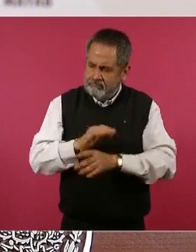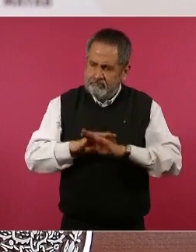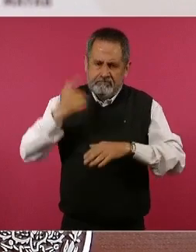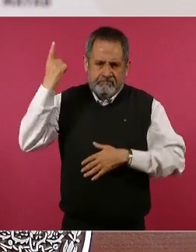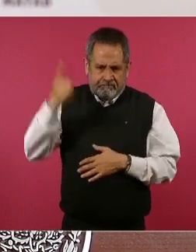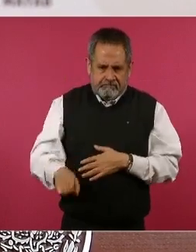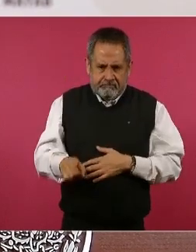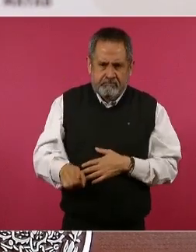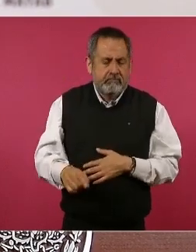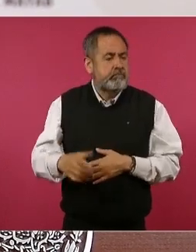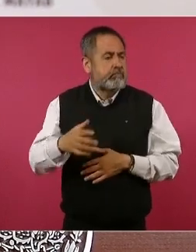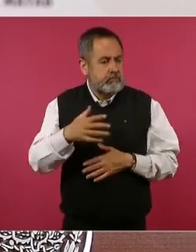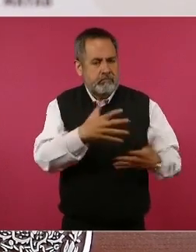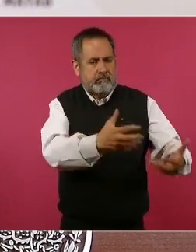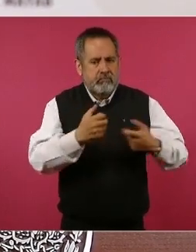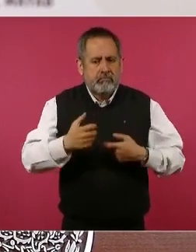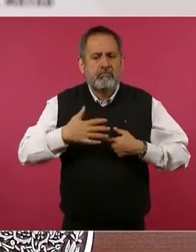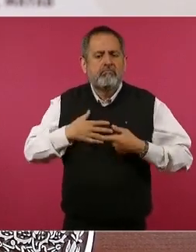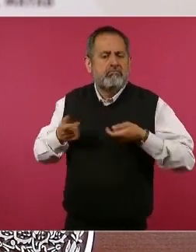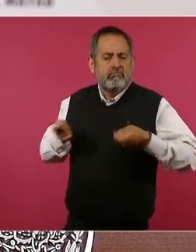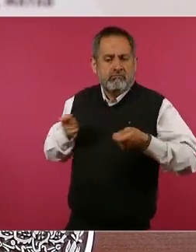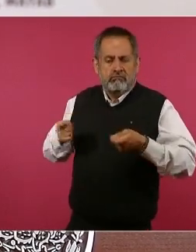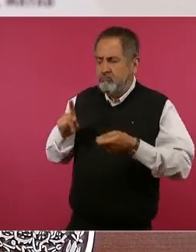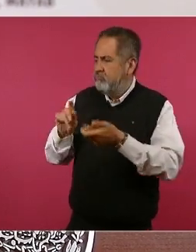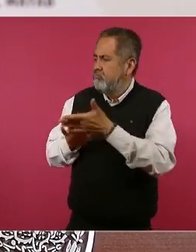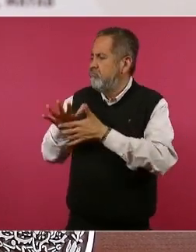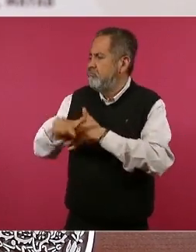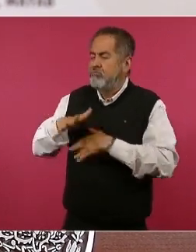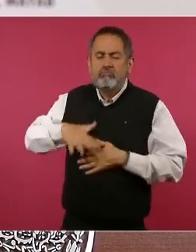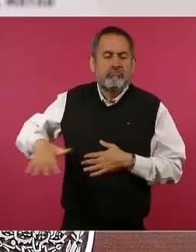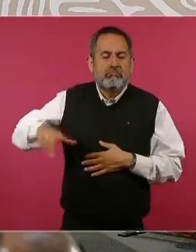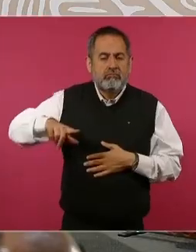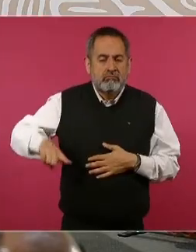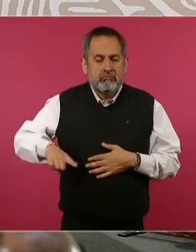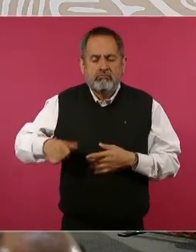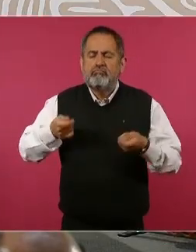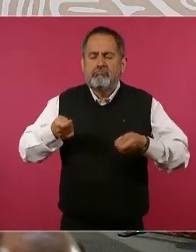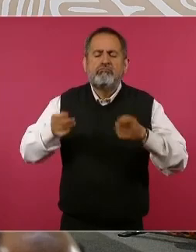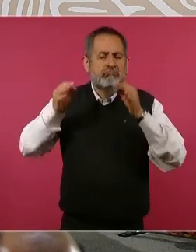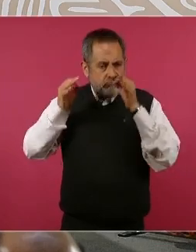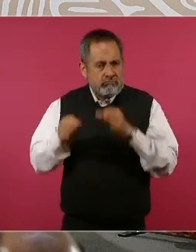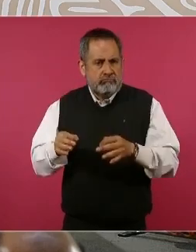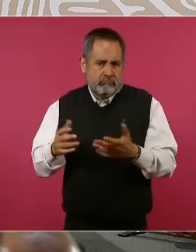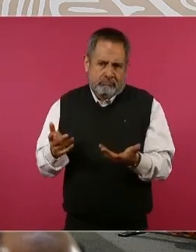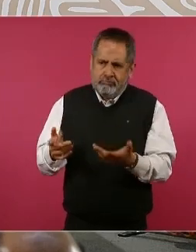para tener control sobre las presas. Pues, ¿qué creen? Un juez